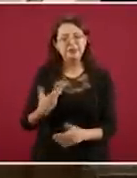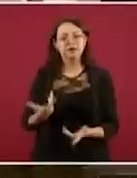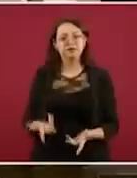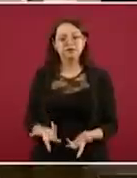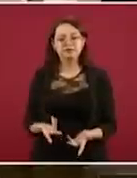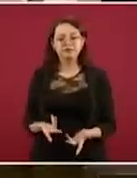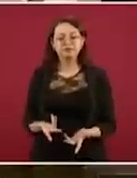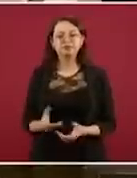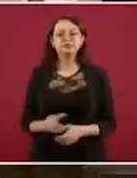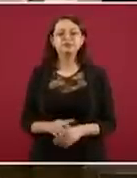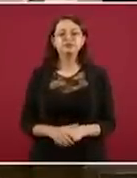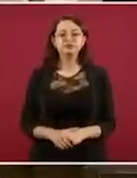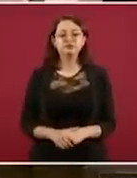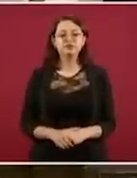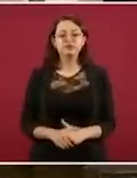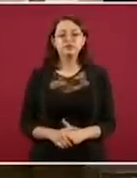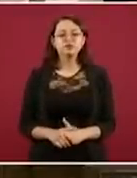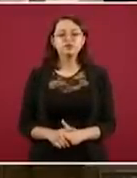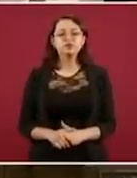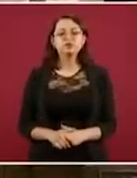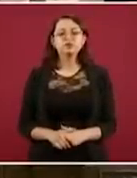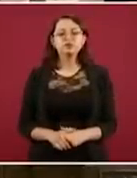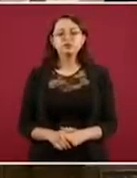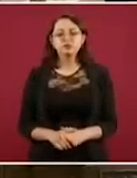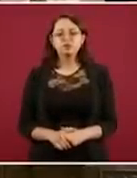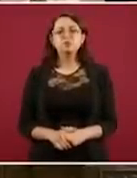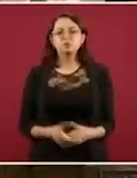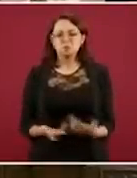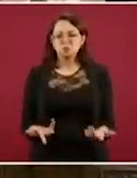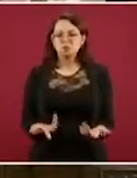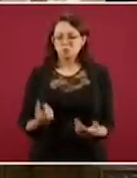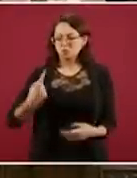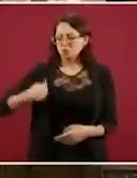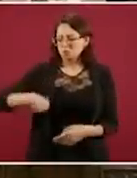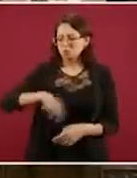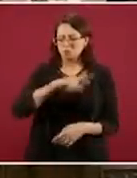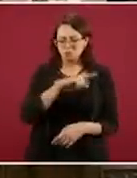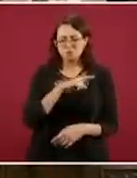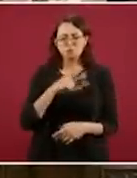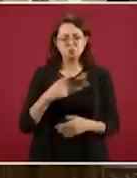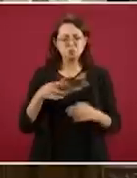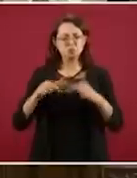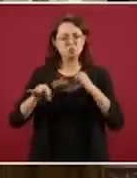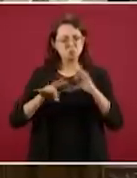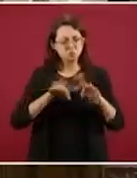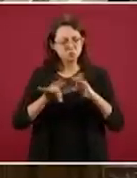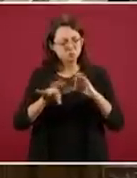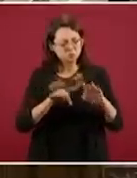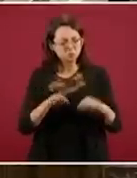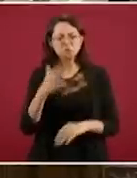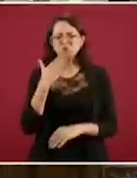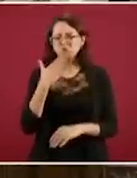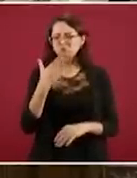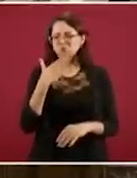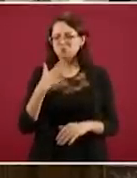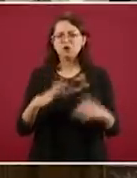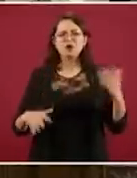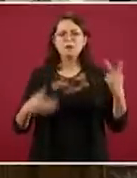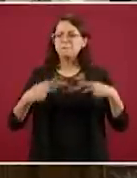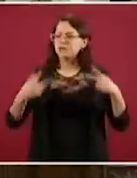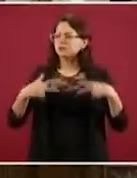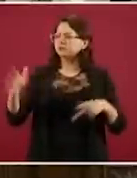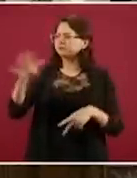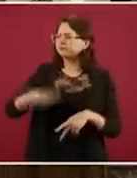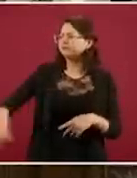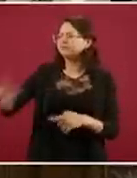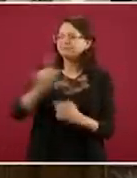Y lo estamos haciendo bien en ese sentido. Todos estamos escuchando a la